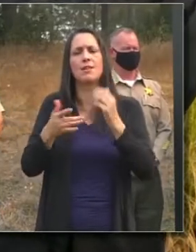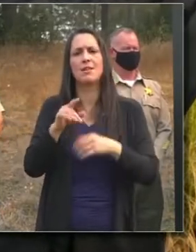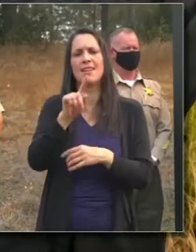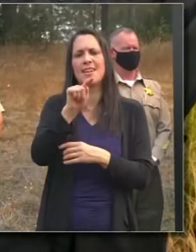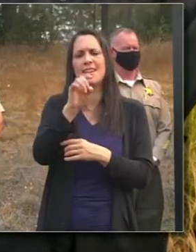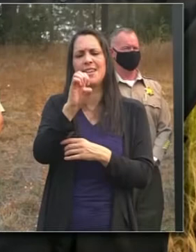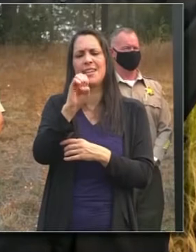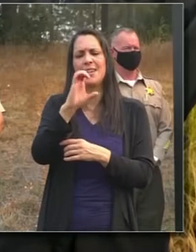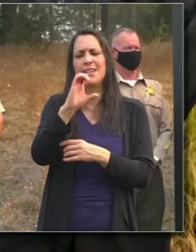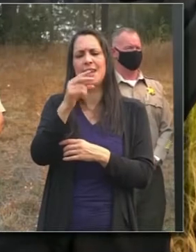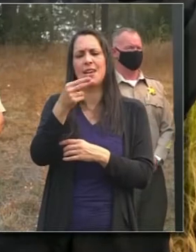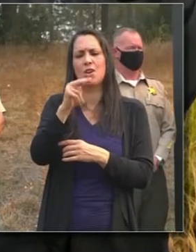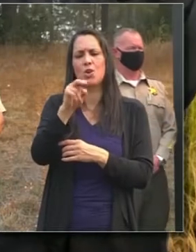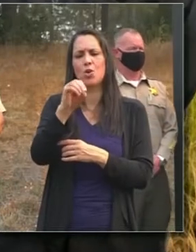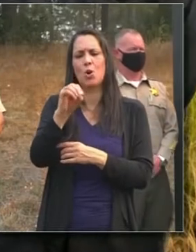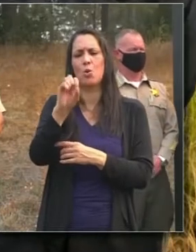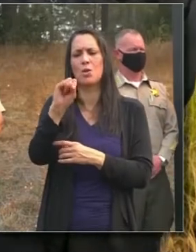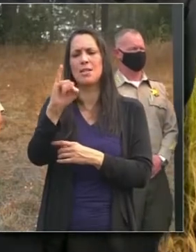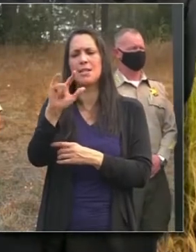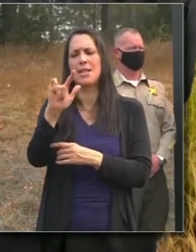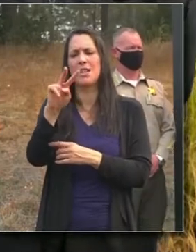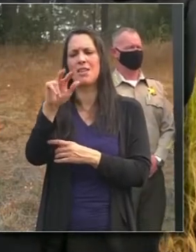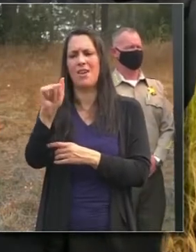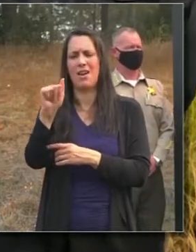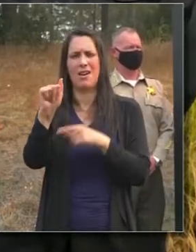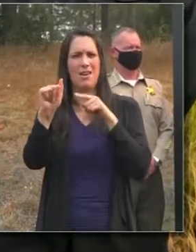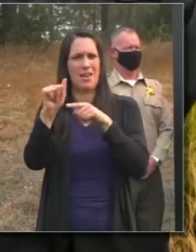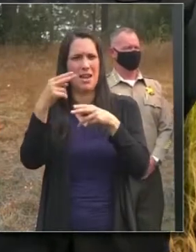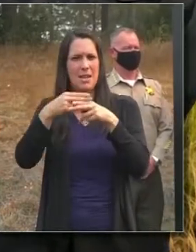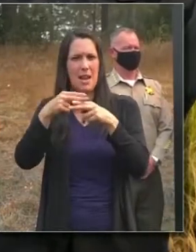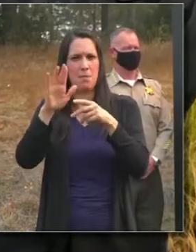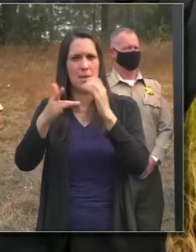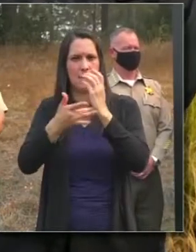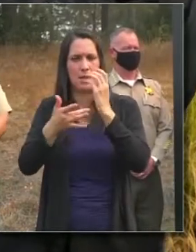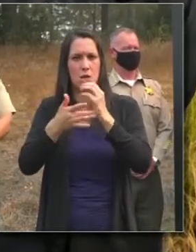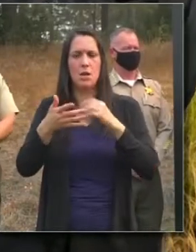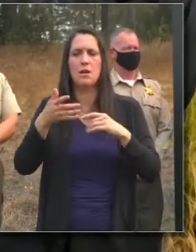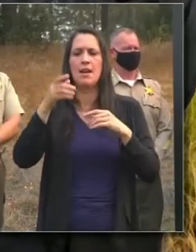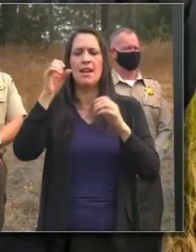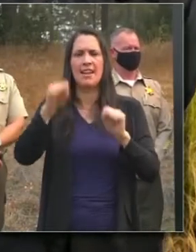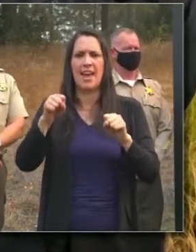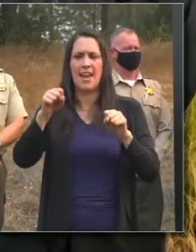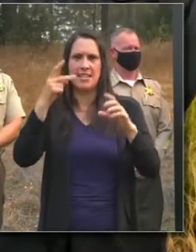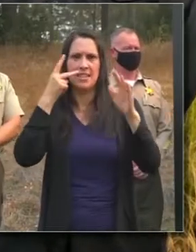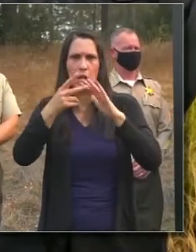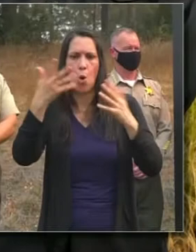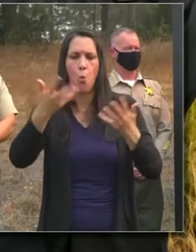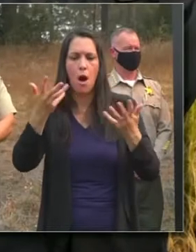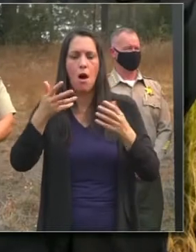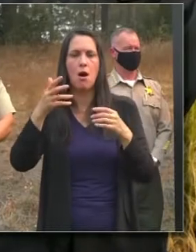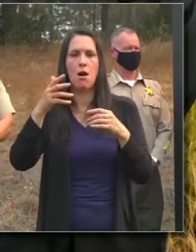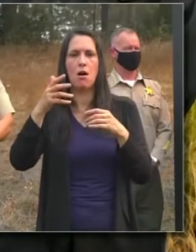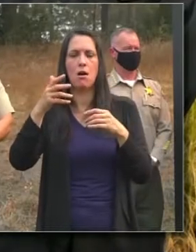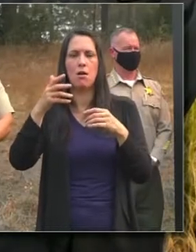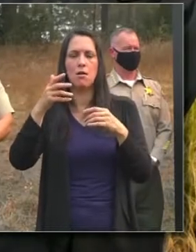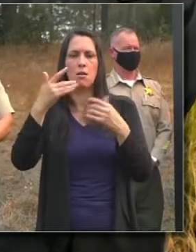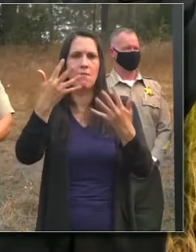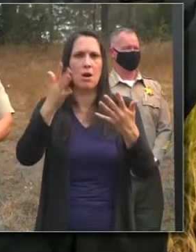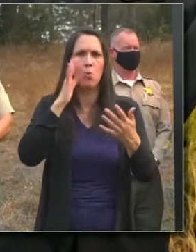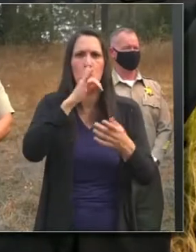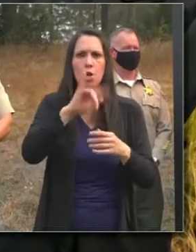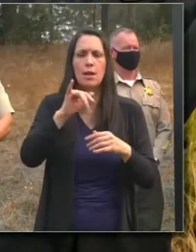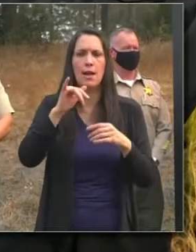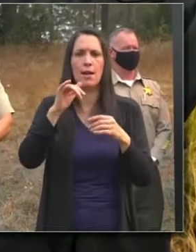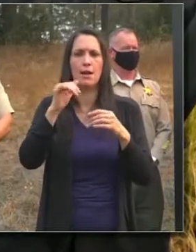uso de tecnología que se llama tecnosylva para identificar el aspecto del incendio con vientos de